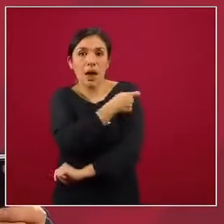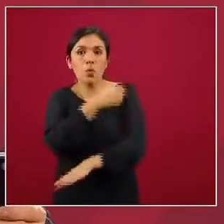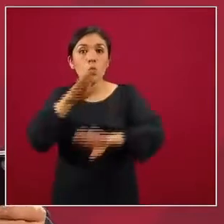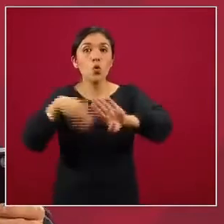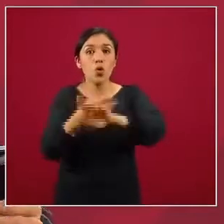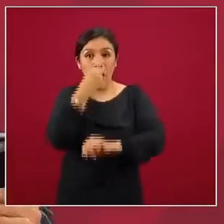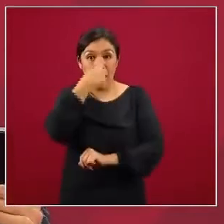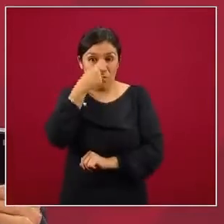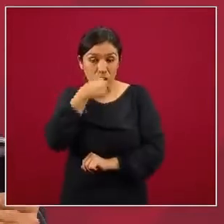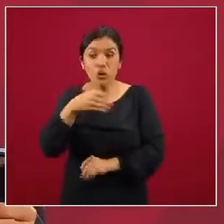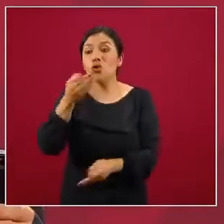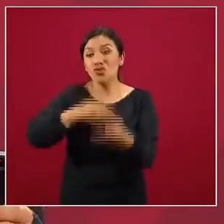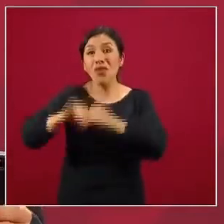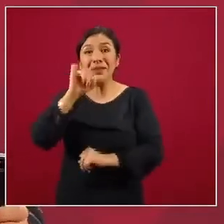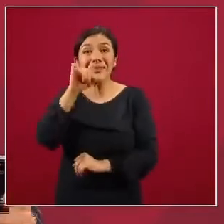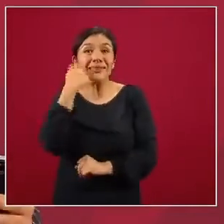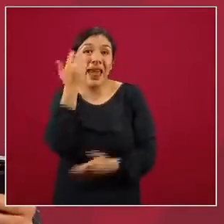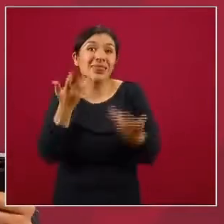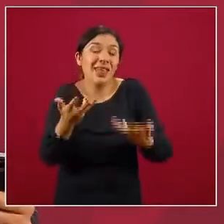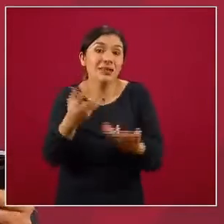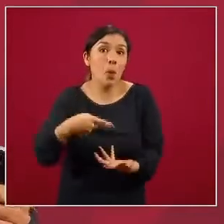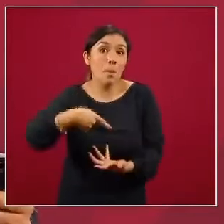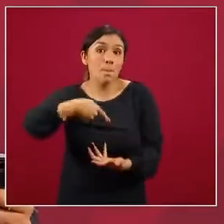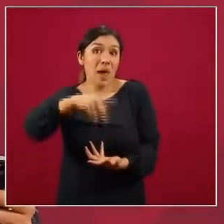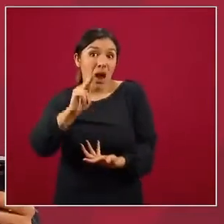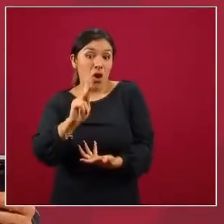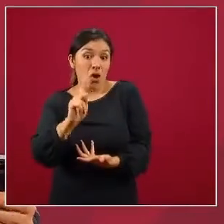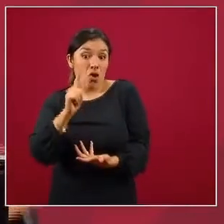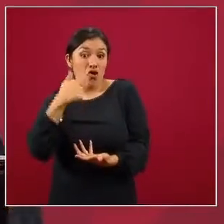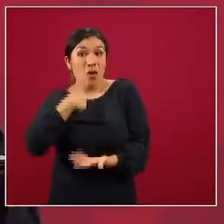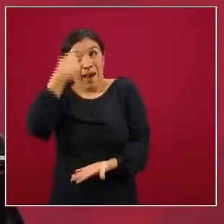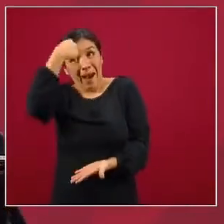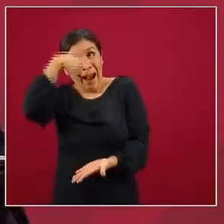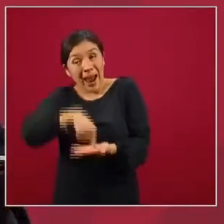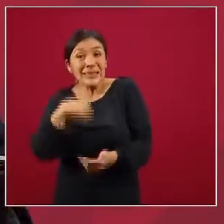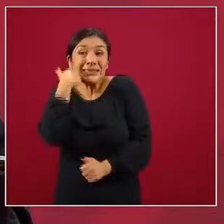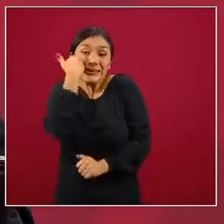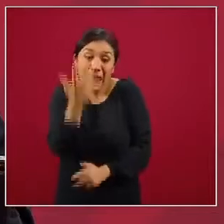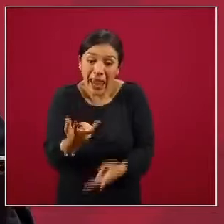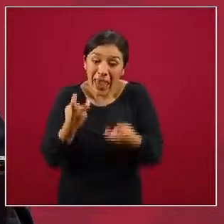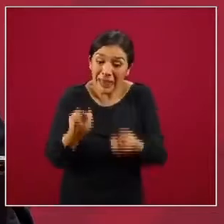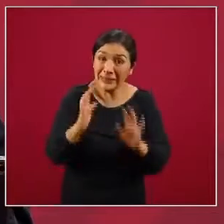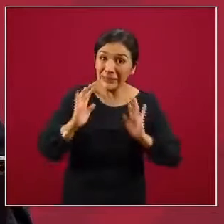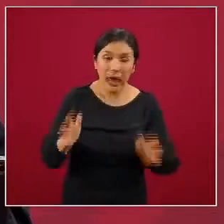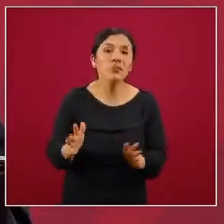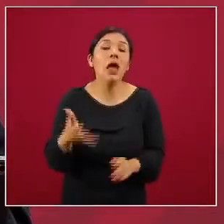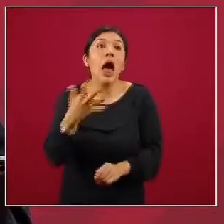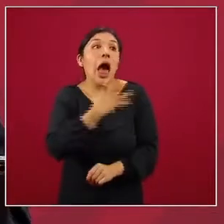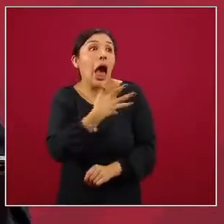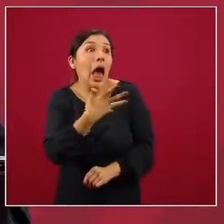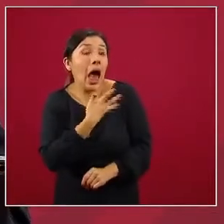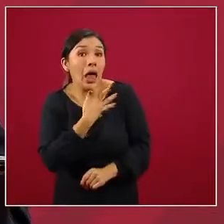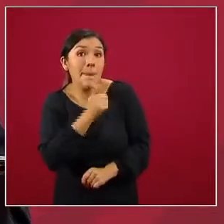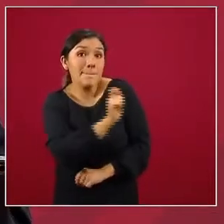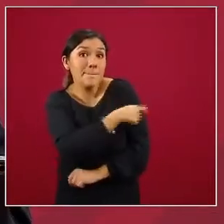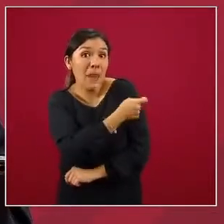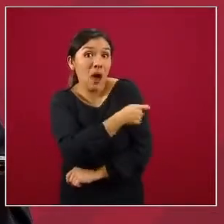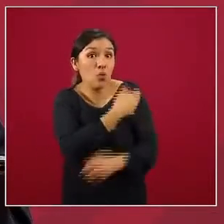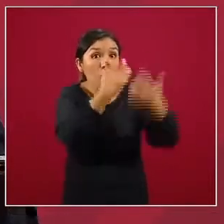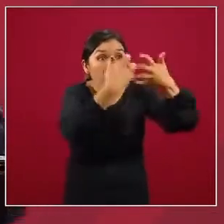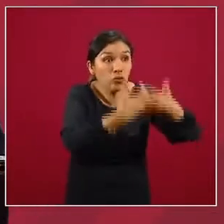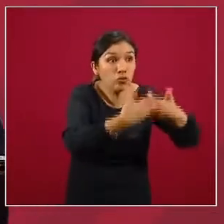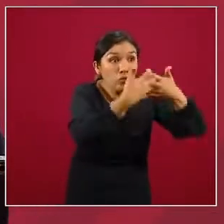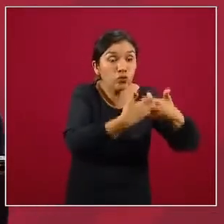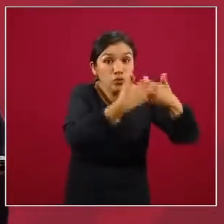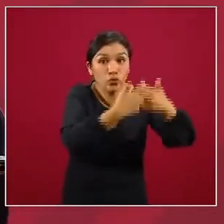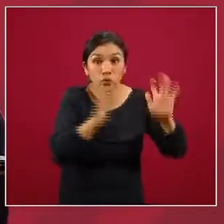influenza. Todos lo quisiéramos, pero no depende de quererlo, depende de que la vacuna esté. El ciclo de producción de la vacuna